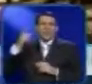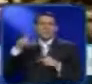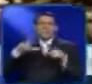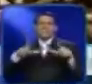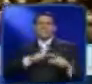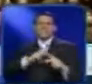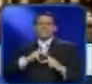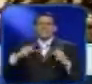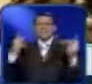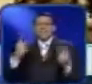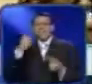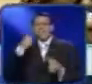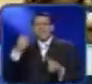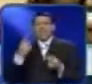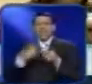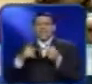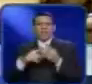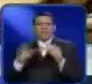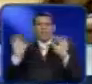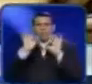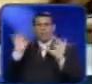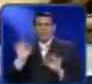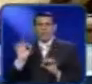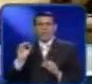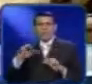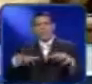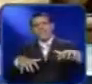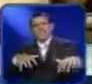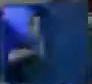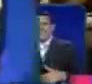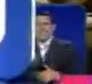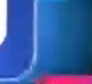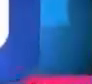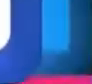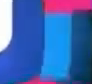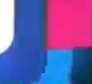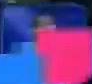sala donde se exhiben distintos modelos de dinosaurios.